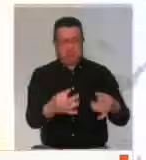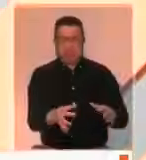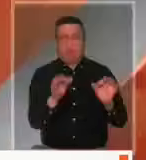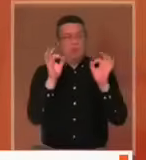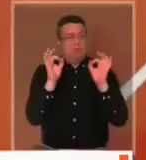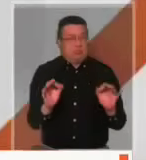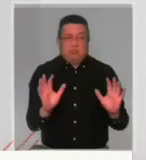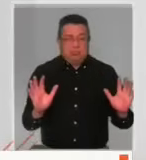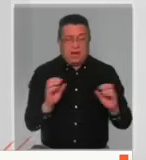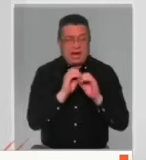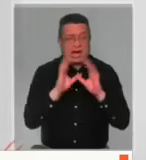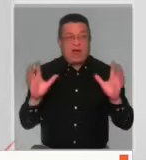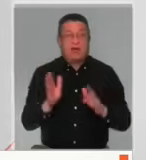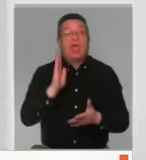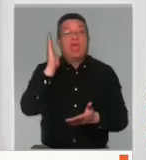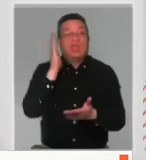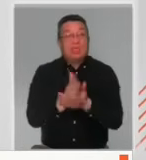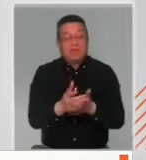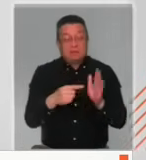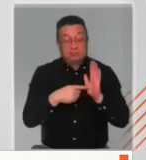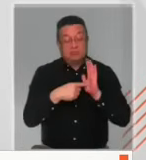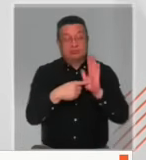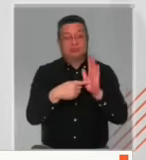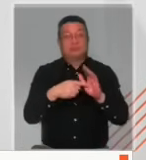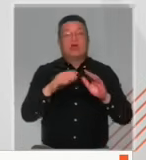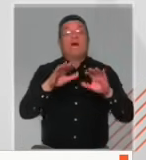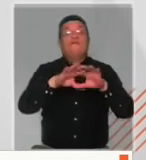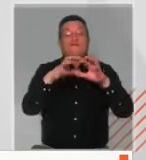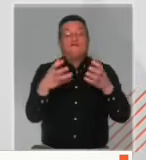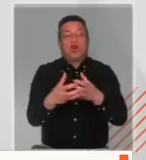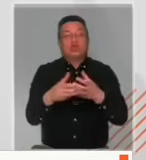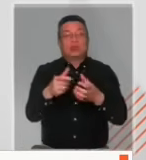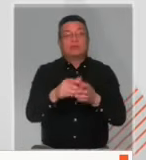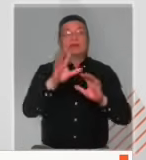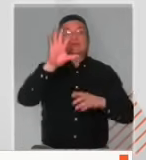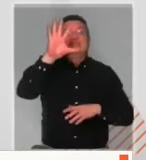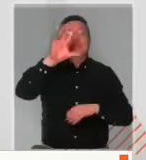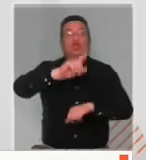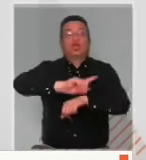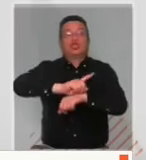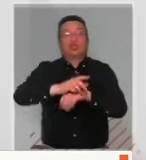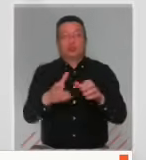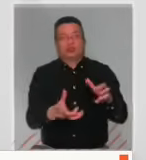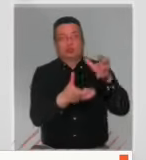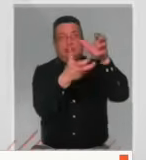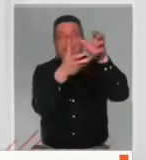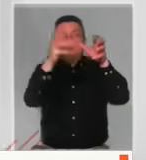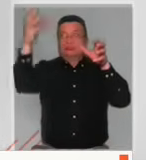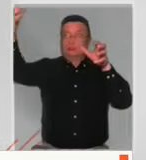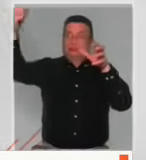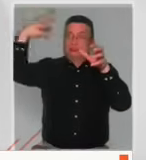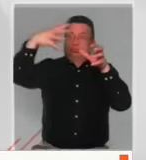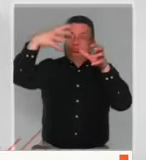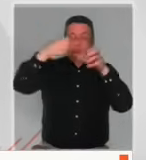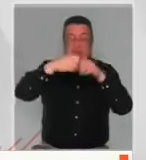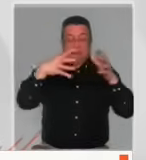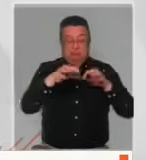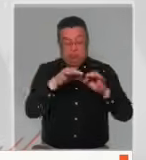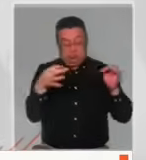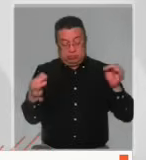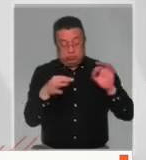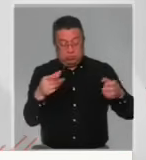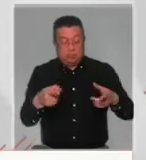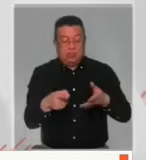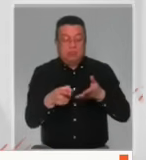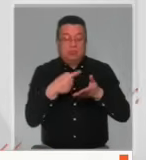procedimiento. Se deben mostrar los sellos de las bolsas a la cámara por al menos 5 segundos. Luego recién se abre la bolsa y realiza el conteo de